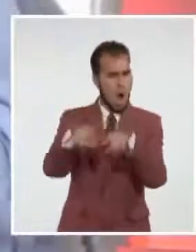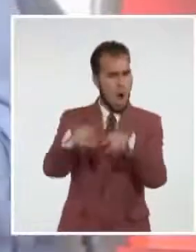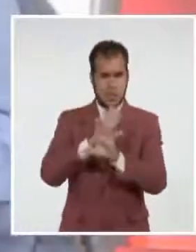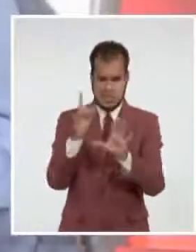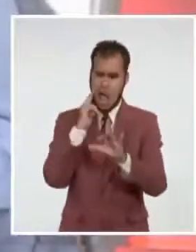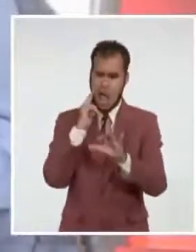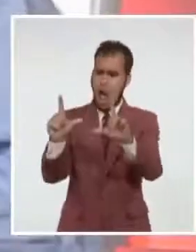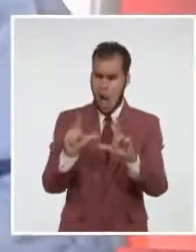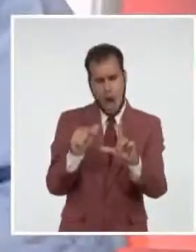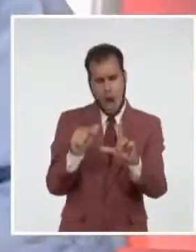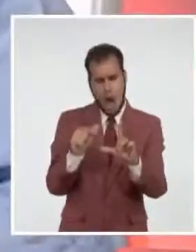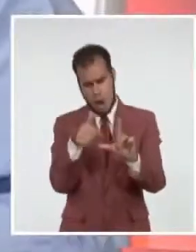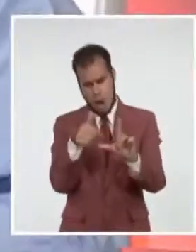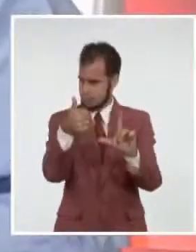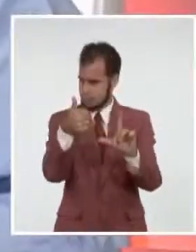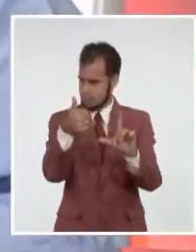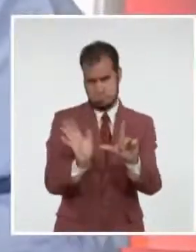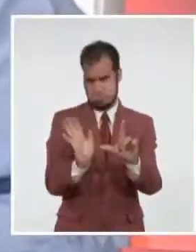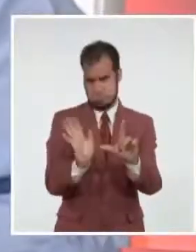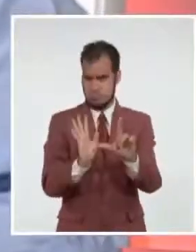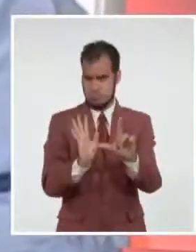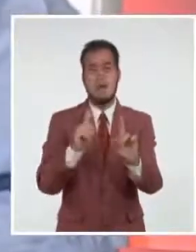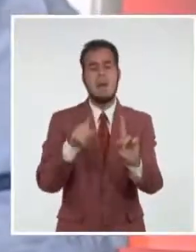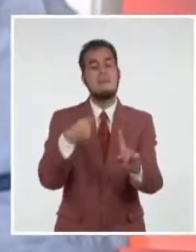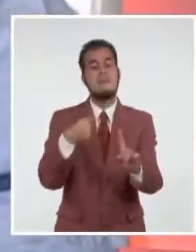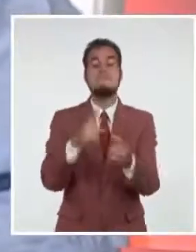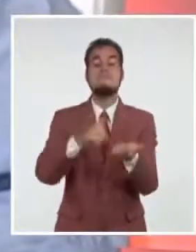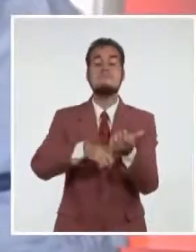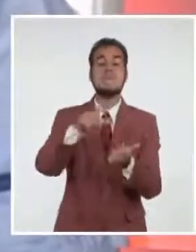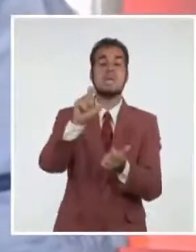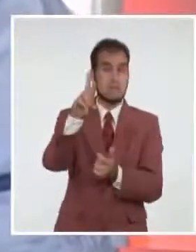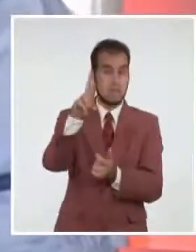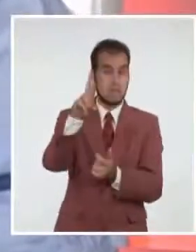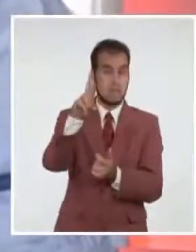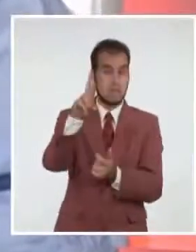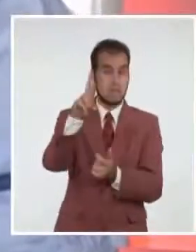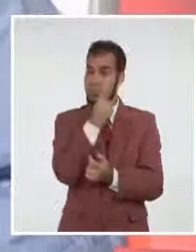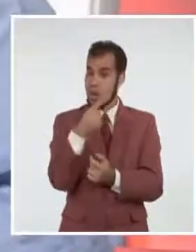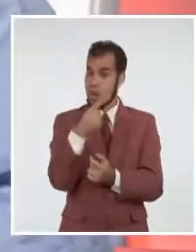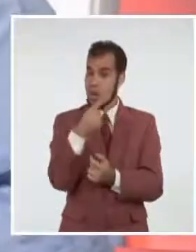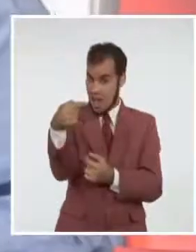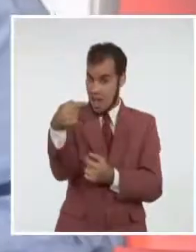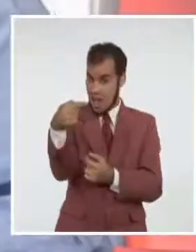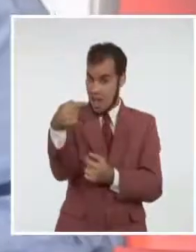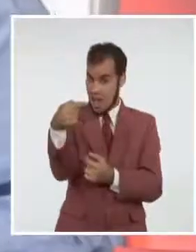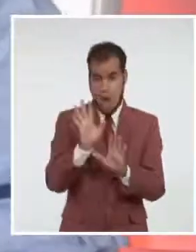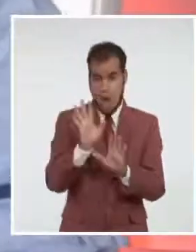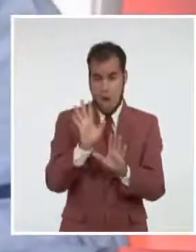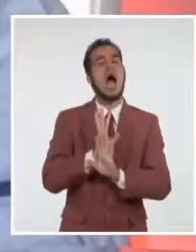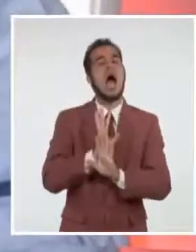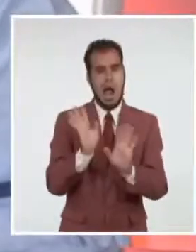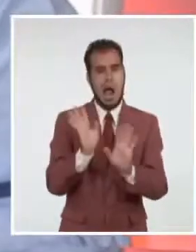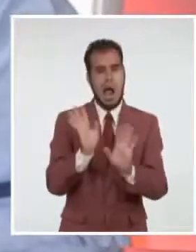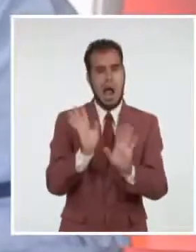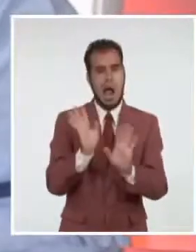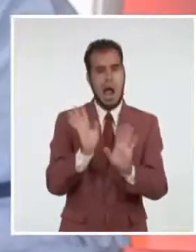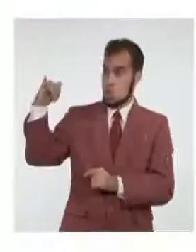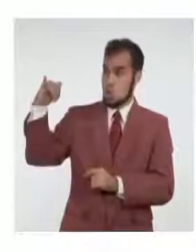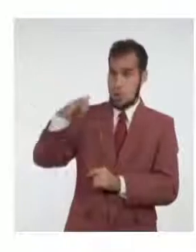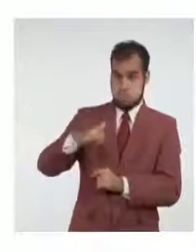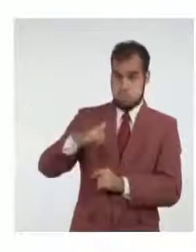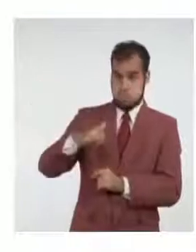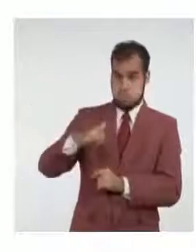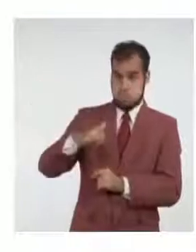independientemente de que traiga su PCR negativo, se le toma una muestra de test de antígeno ahora, antiguamente